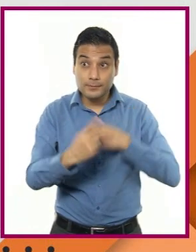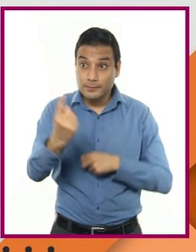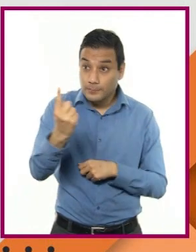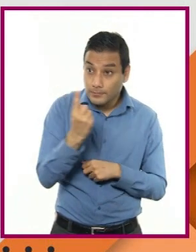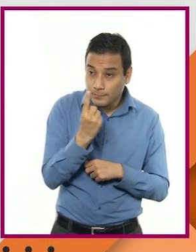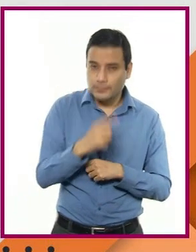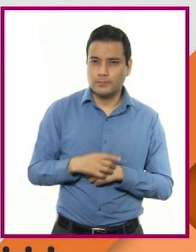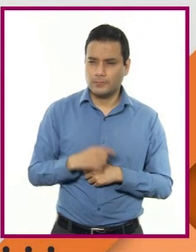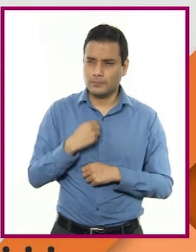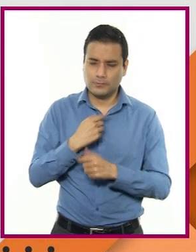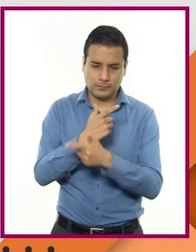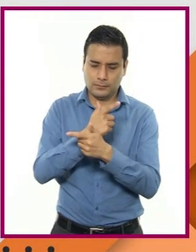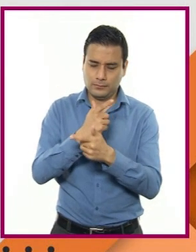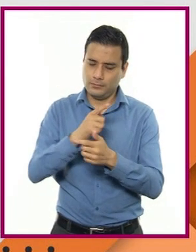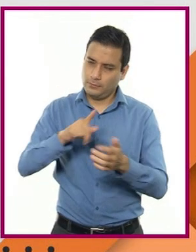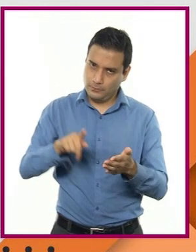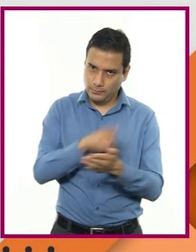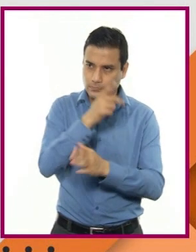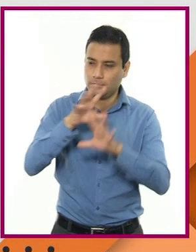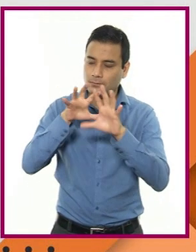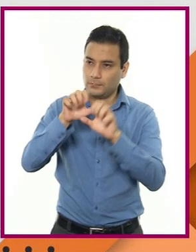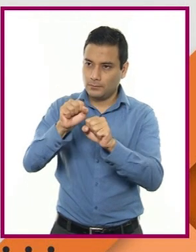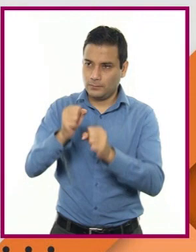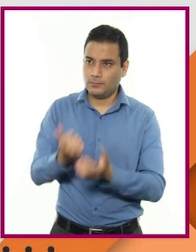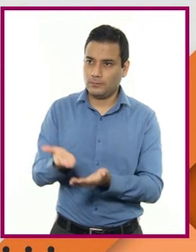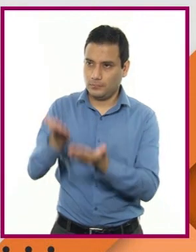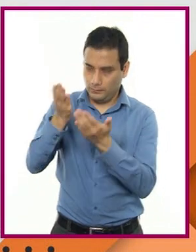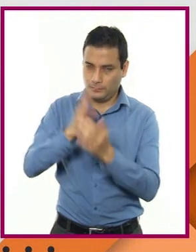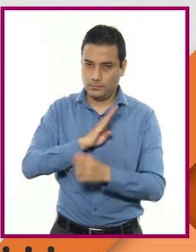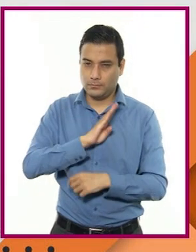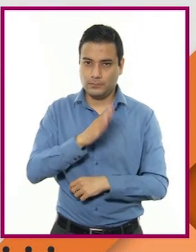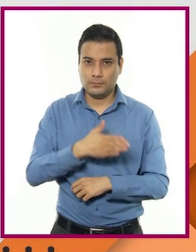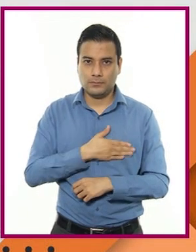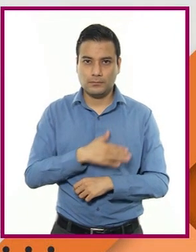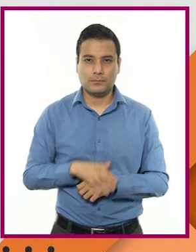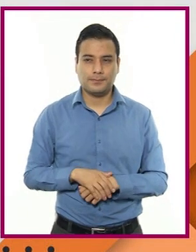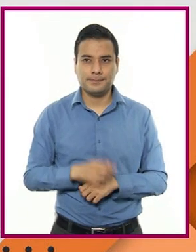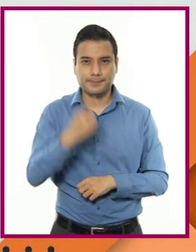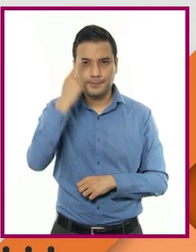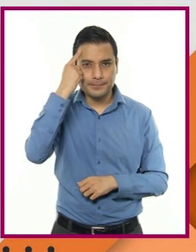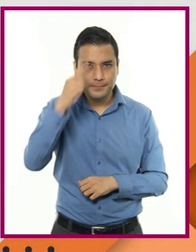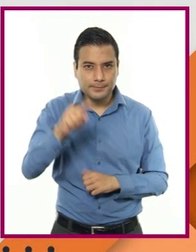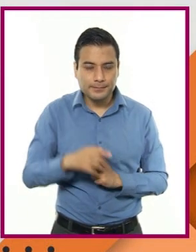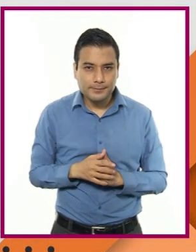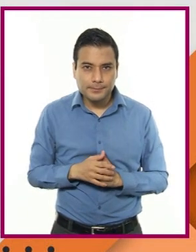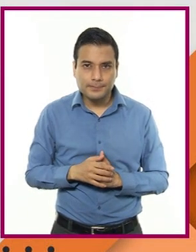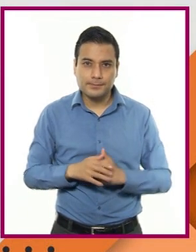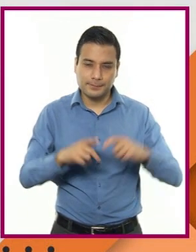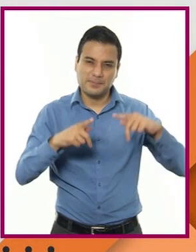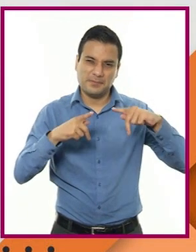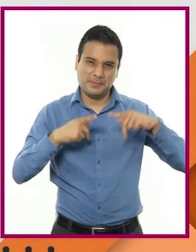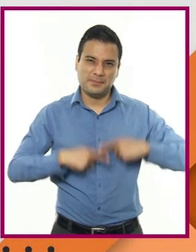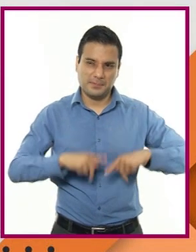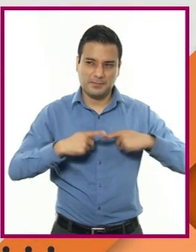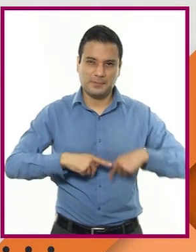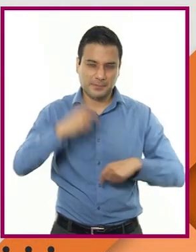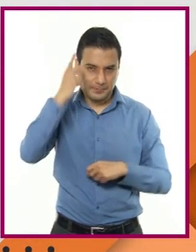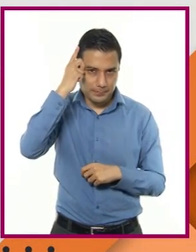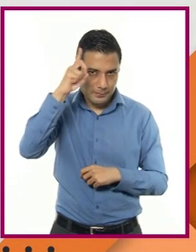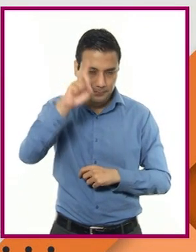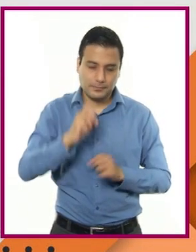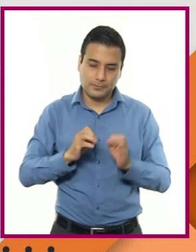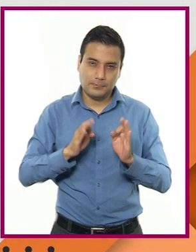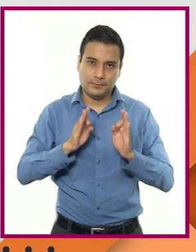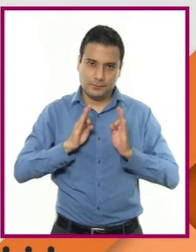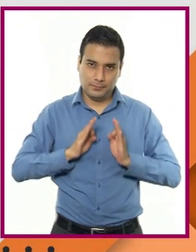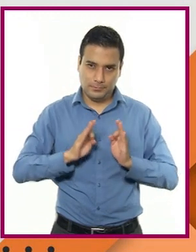él. Esta última concesión era necesaria para evitar la preocupación de los dueños de esclavos de la región.